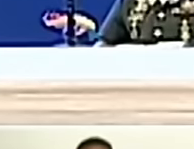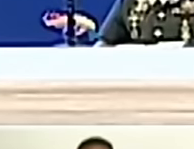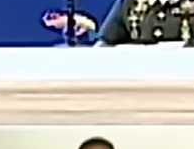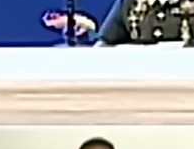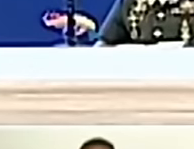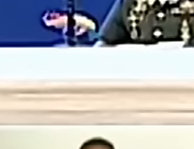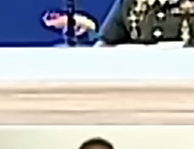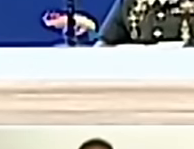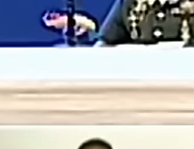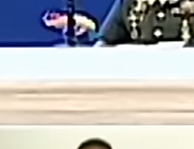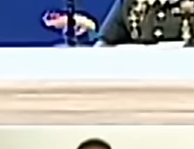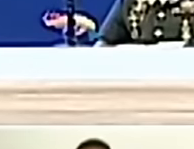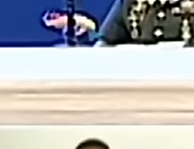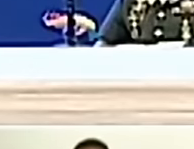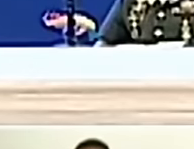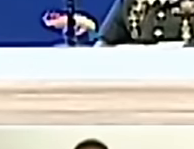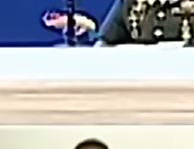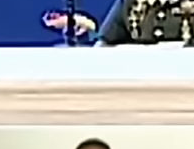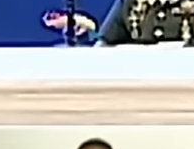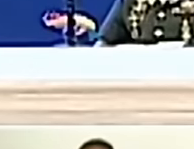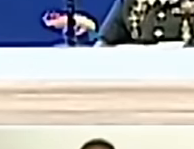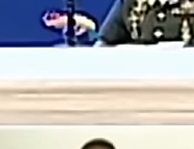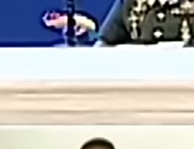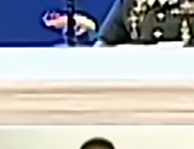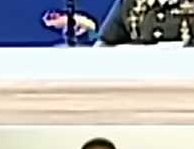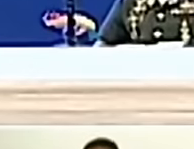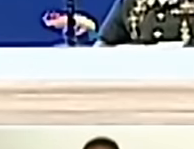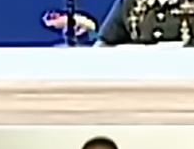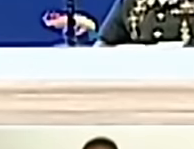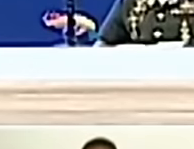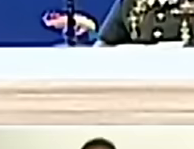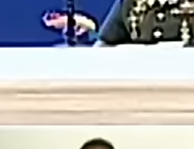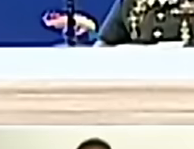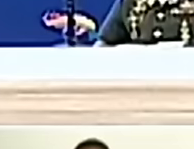FDS creo que se llama. Son las fuerzas militares de ellos.